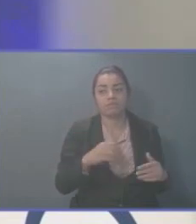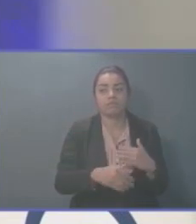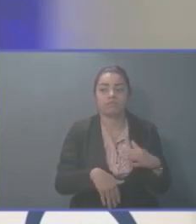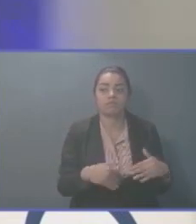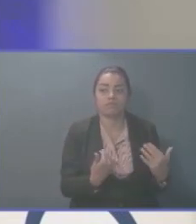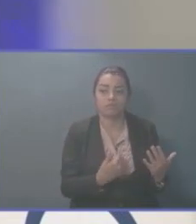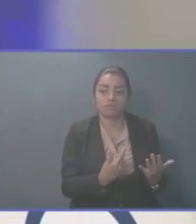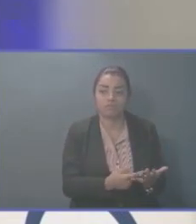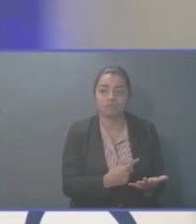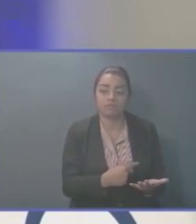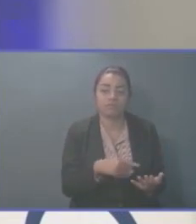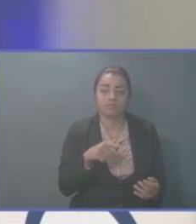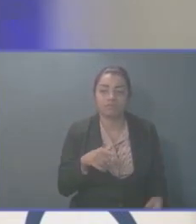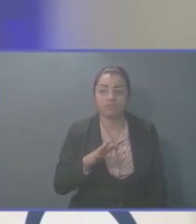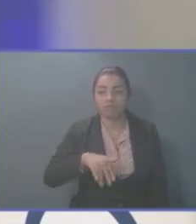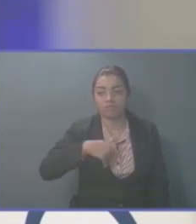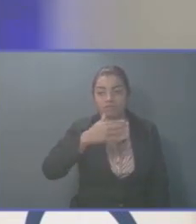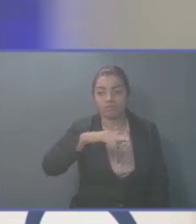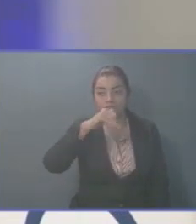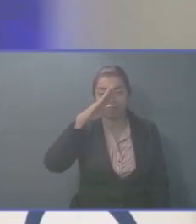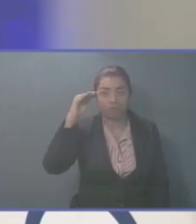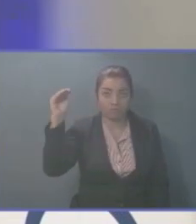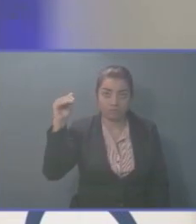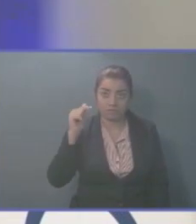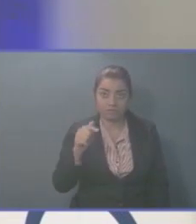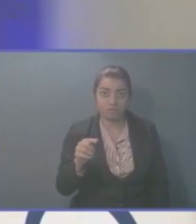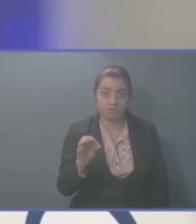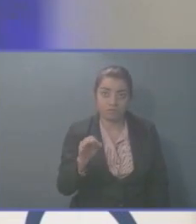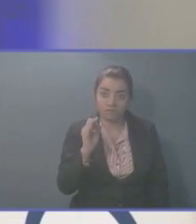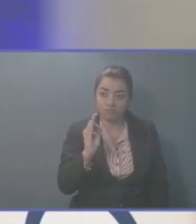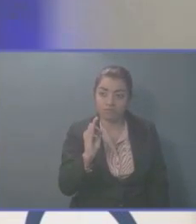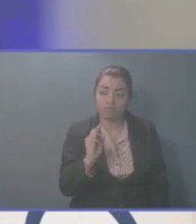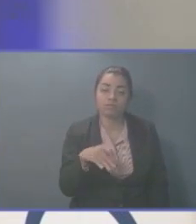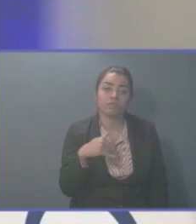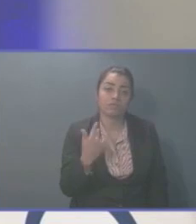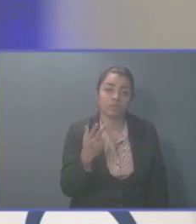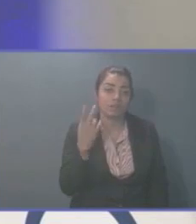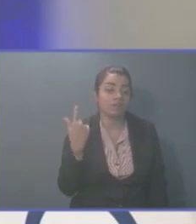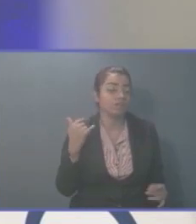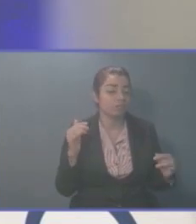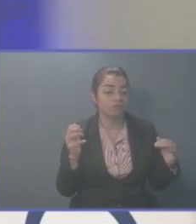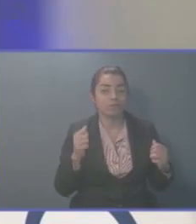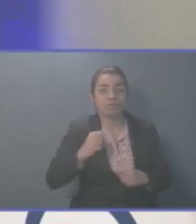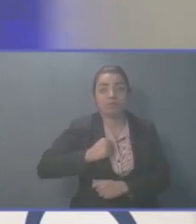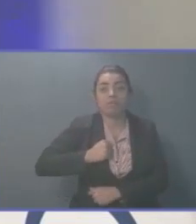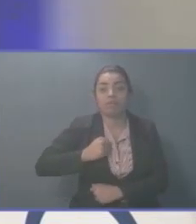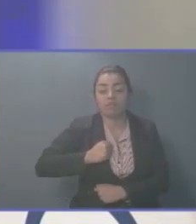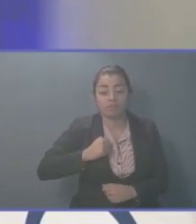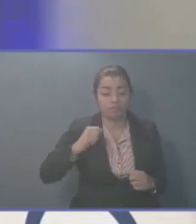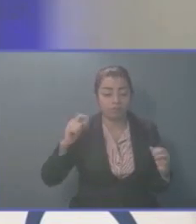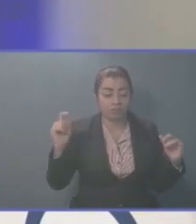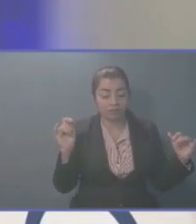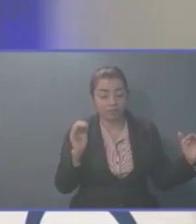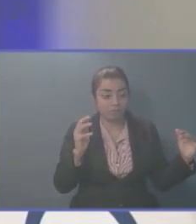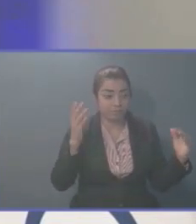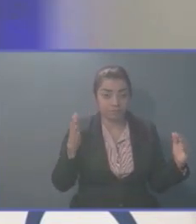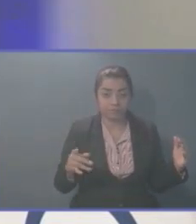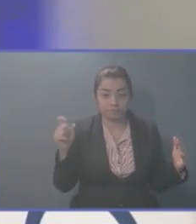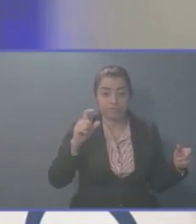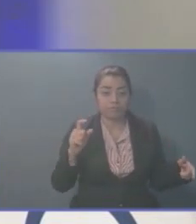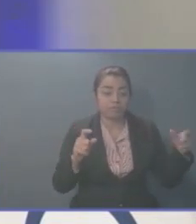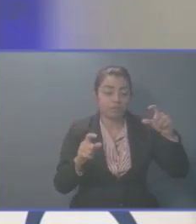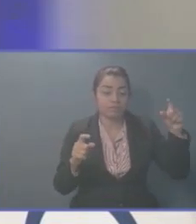paz. Cómo el país fue capaz de poner fin a un conflicto armado donde dos partes